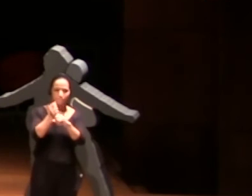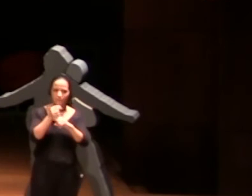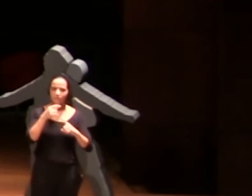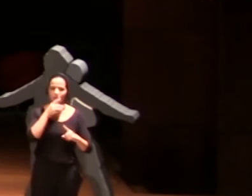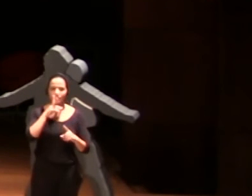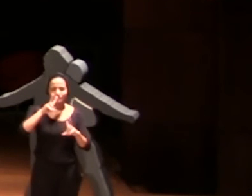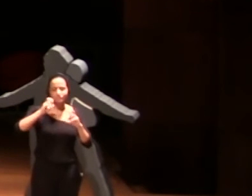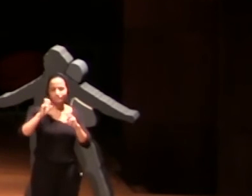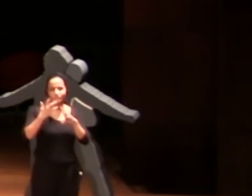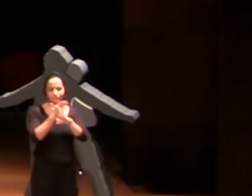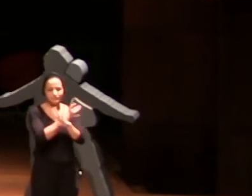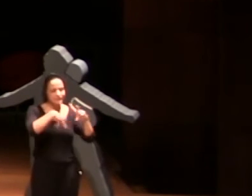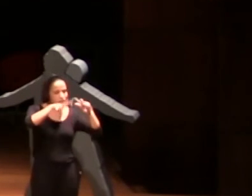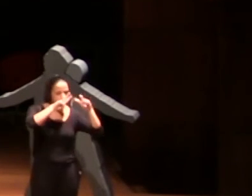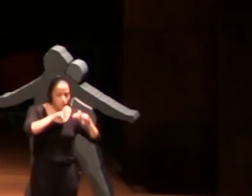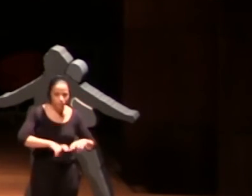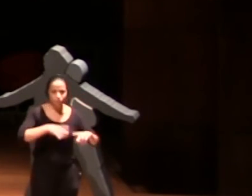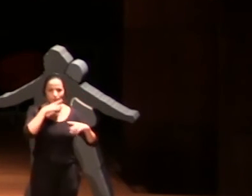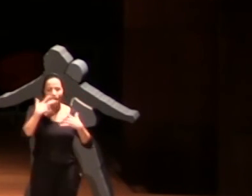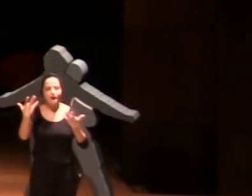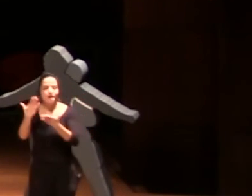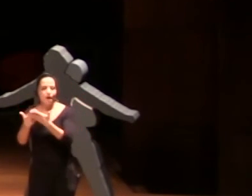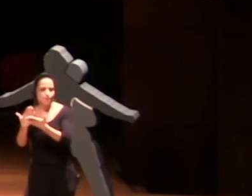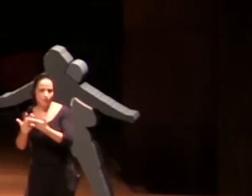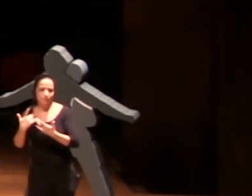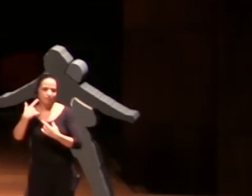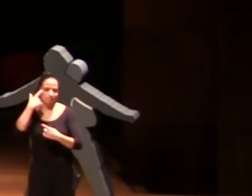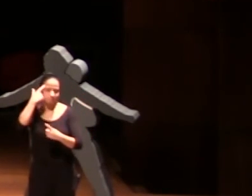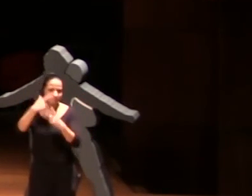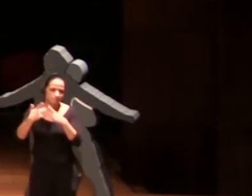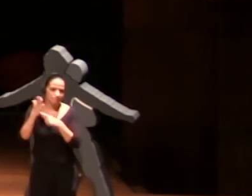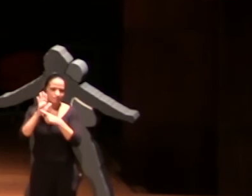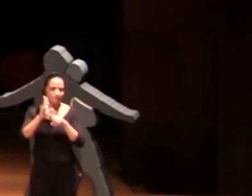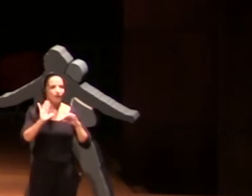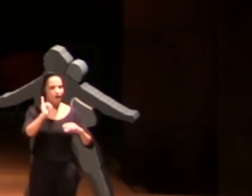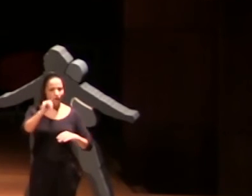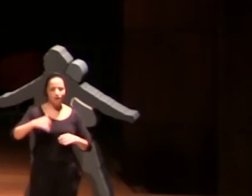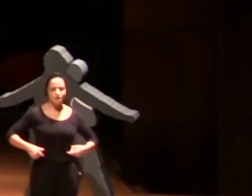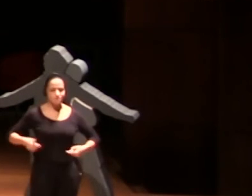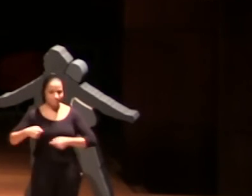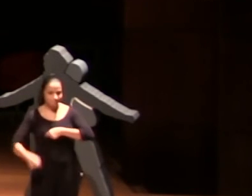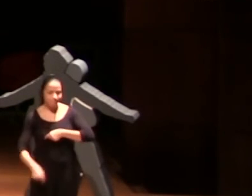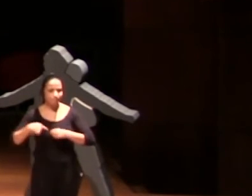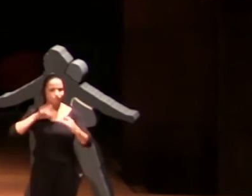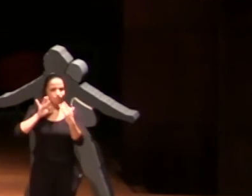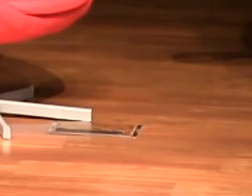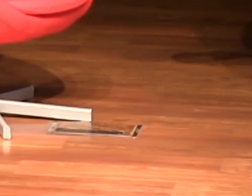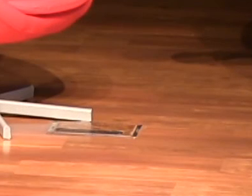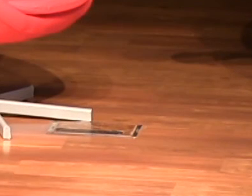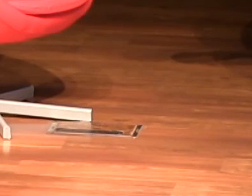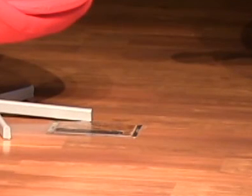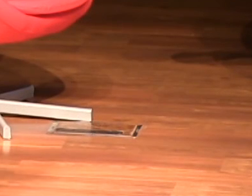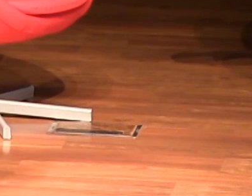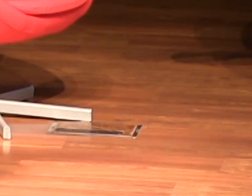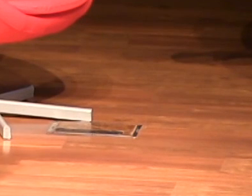de estudios en cadáver, pues ya tenemos pruebas en vivo para justamente conocer que esa conectividad existe con un método que en este caso